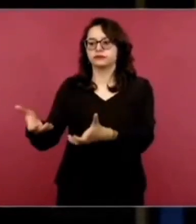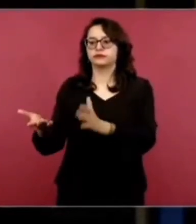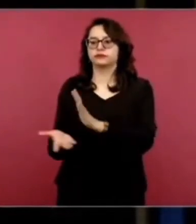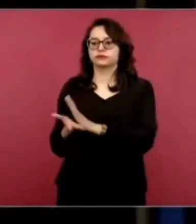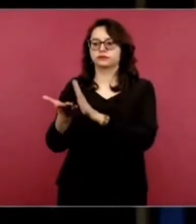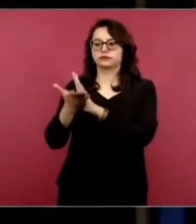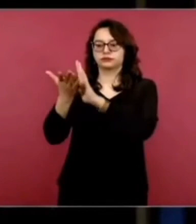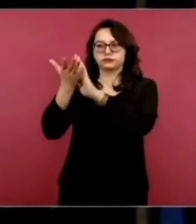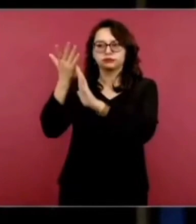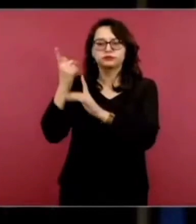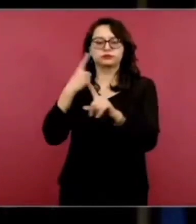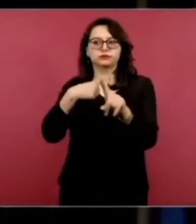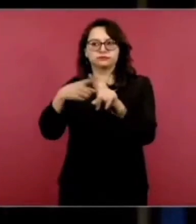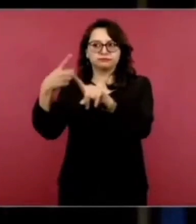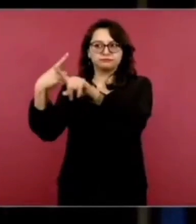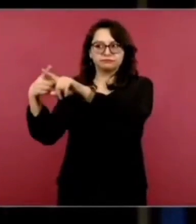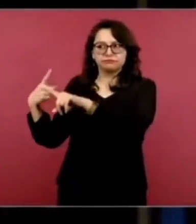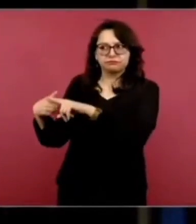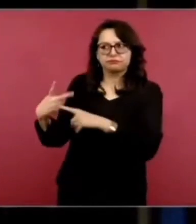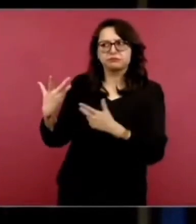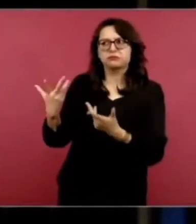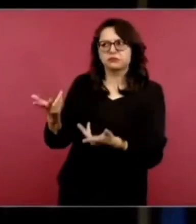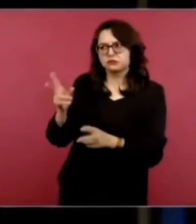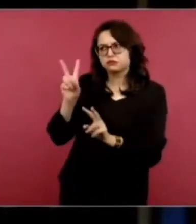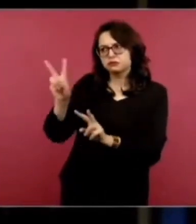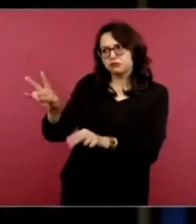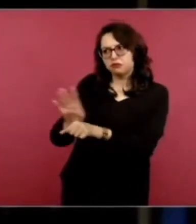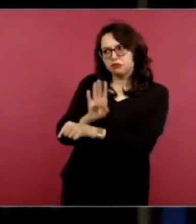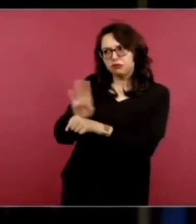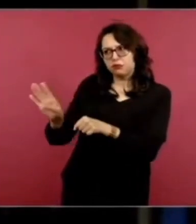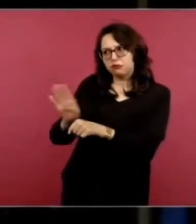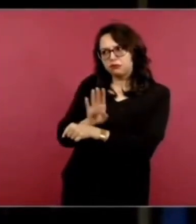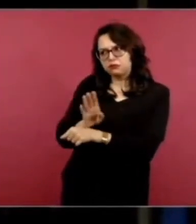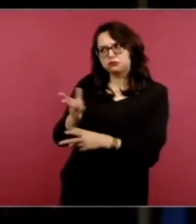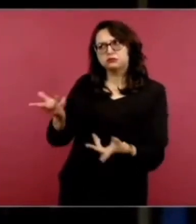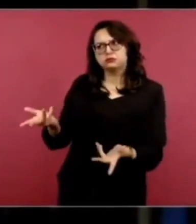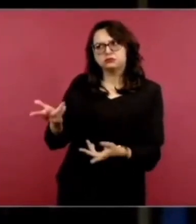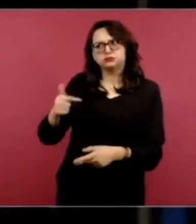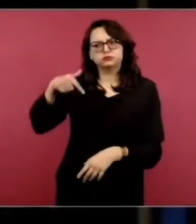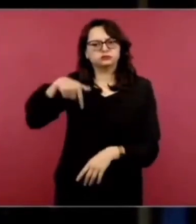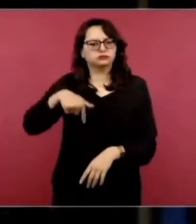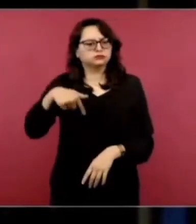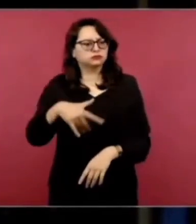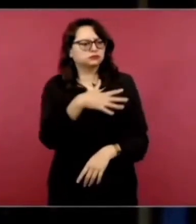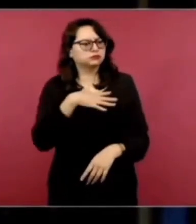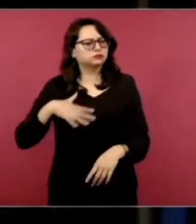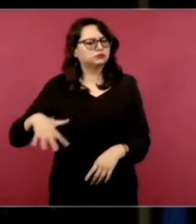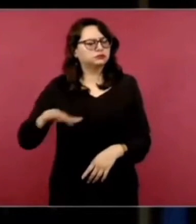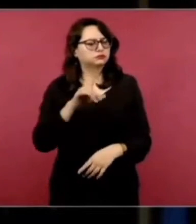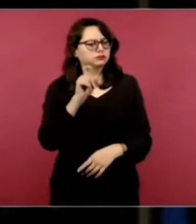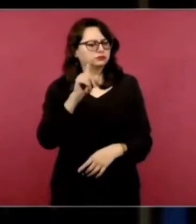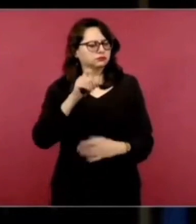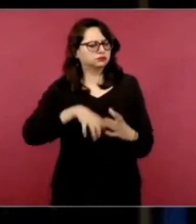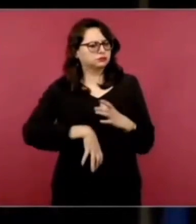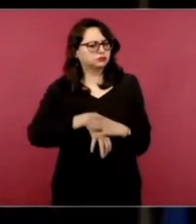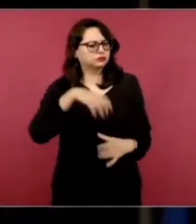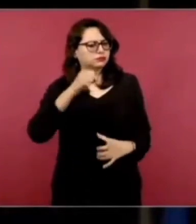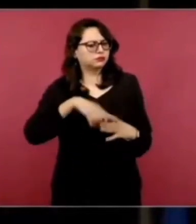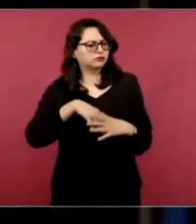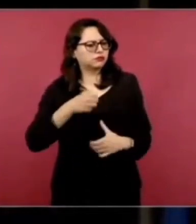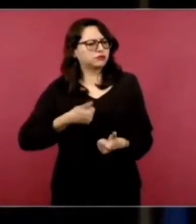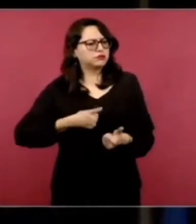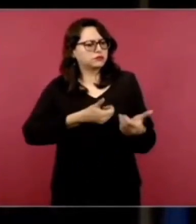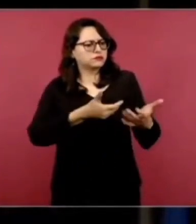entubada hacia sus viviendas. En esa medida, la gente del Pánuco en algunos pueblos estarían de acuerdo, pero es de inicio